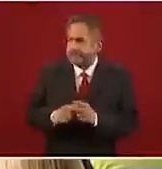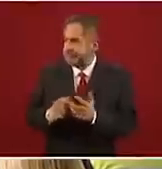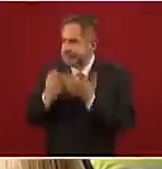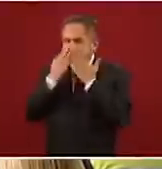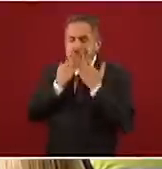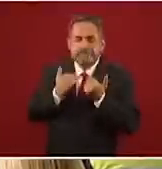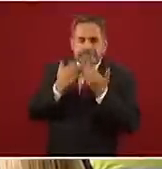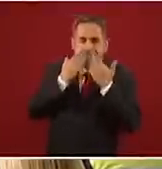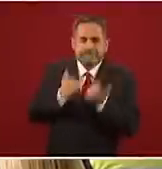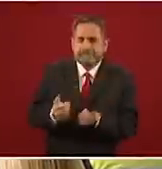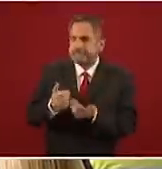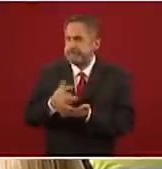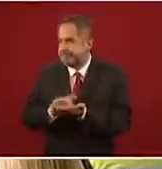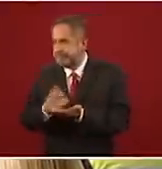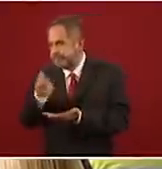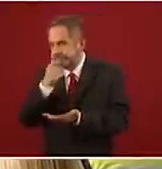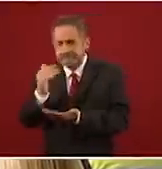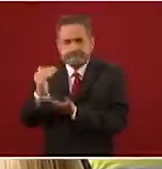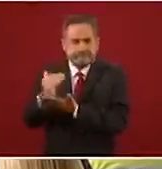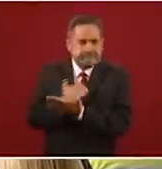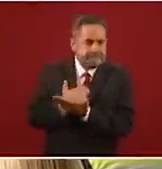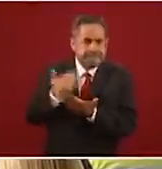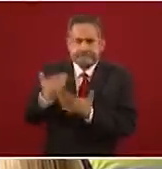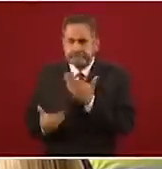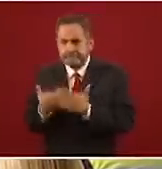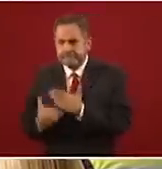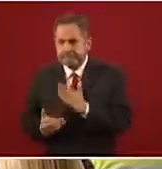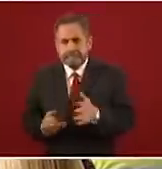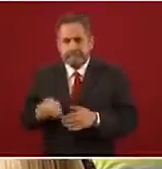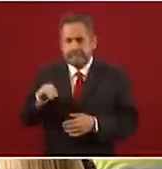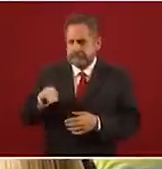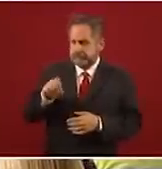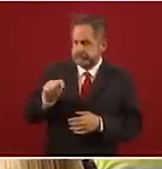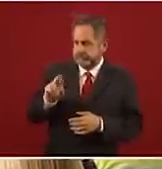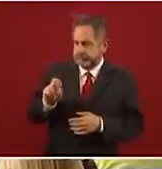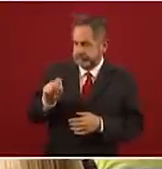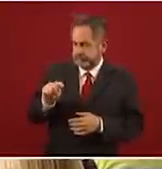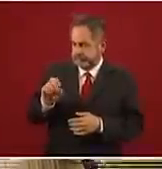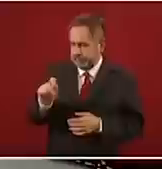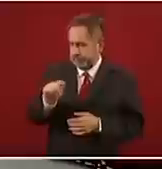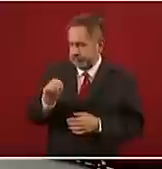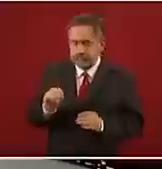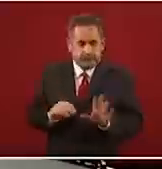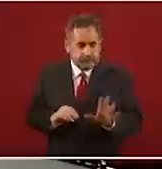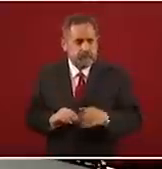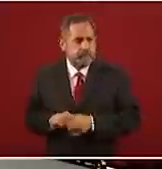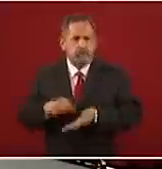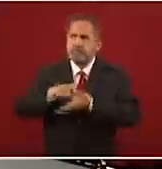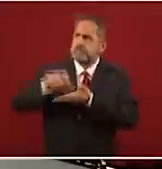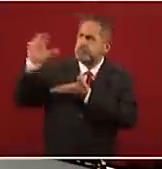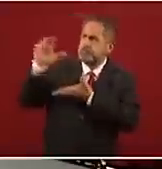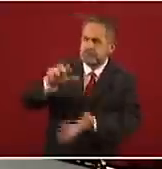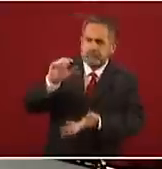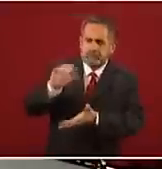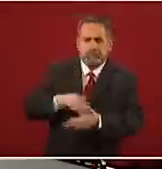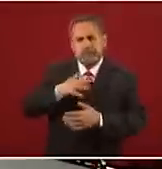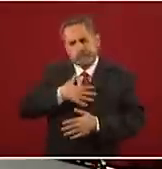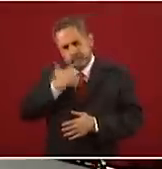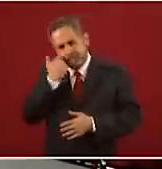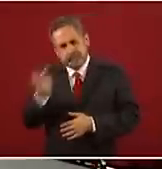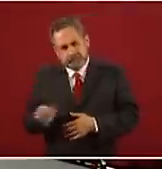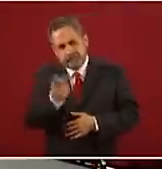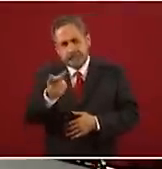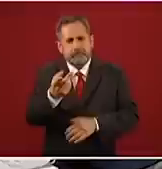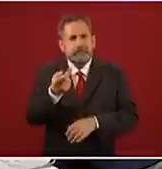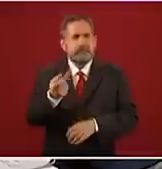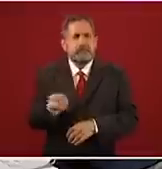de metrotexato y otros medicamentos. Nos comentaba también el subsecretario que la compra consolidada va muy bien. En esa materia, preguntar si la